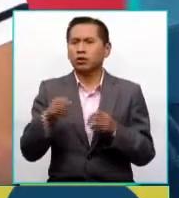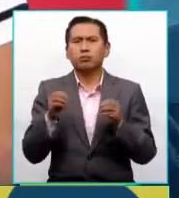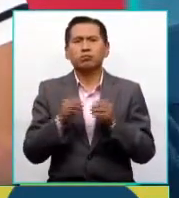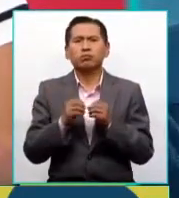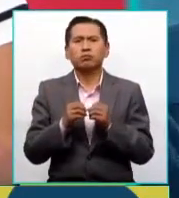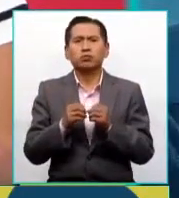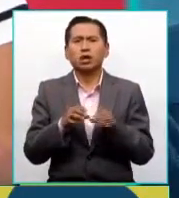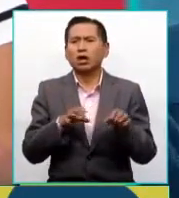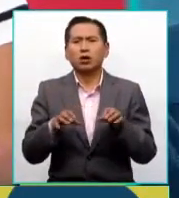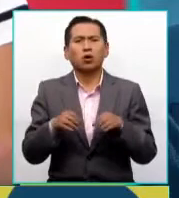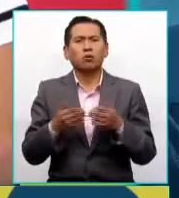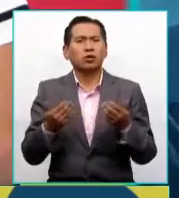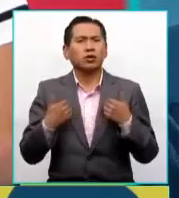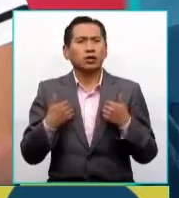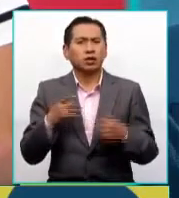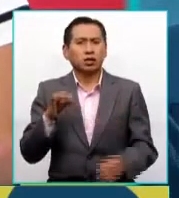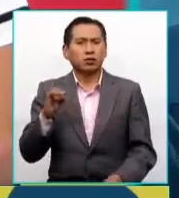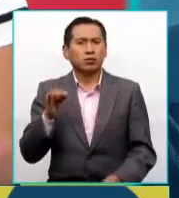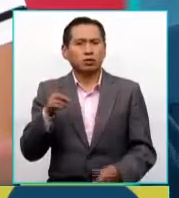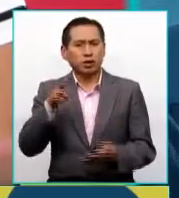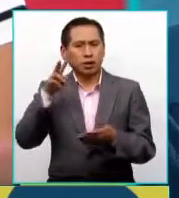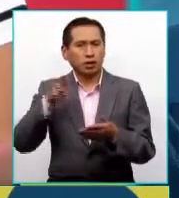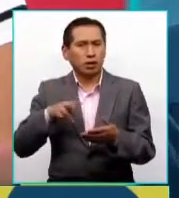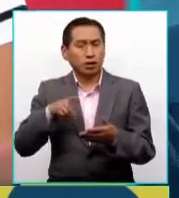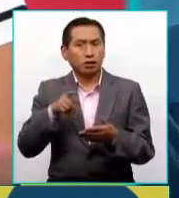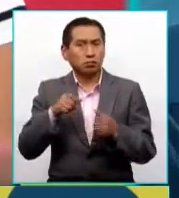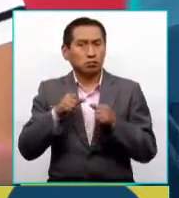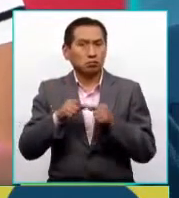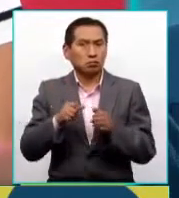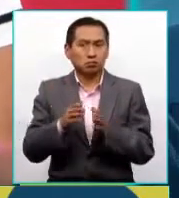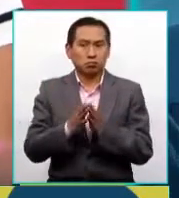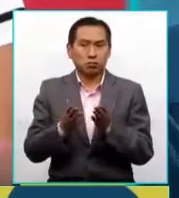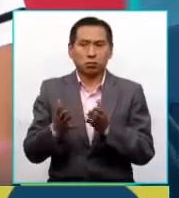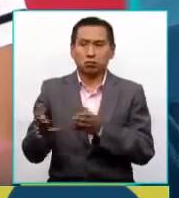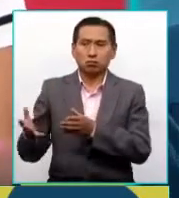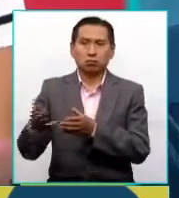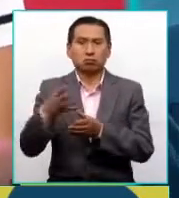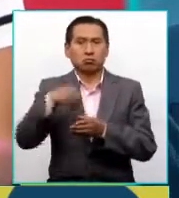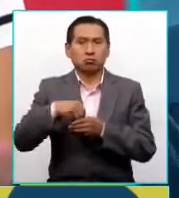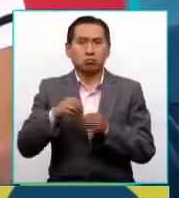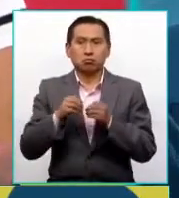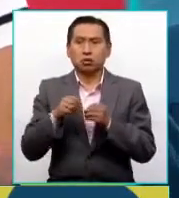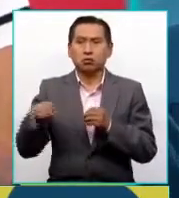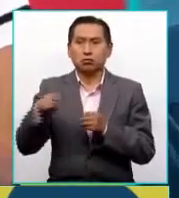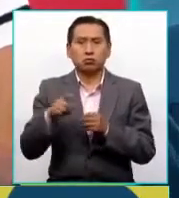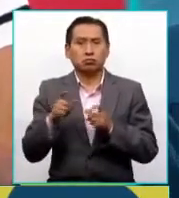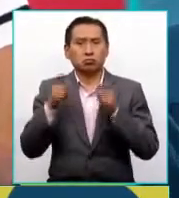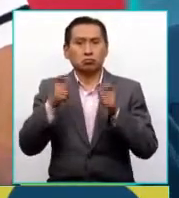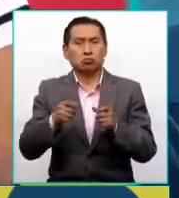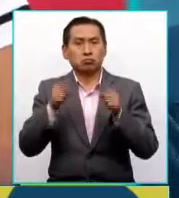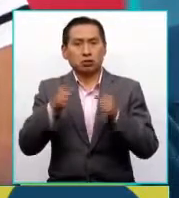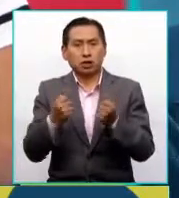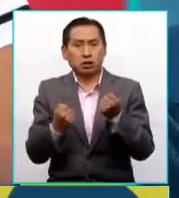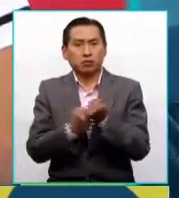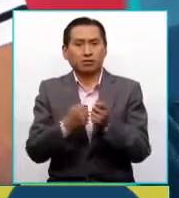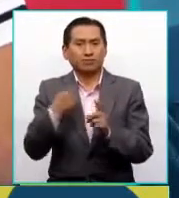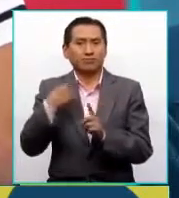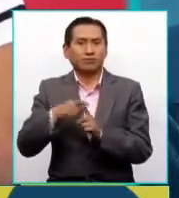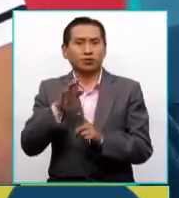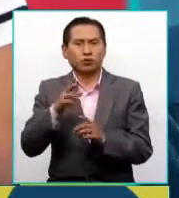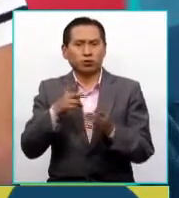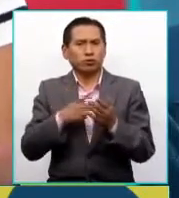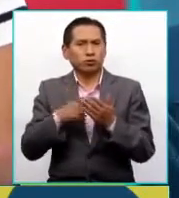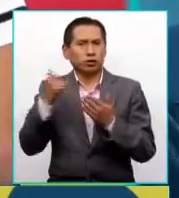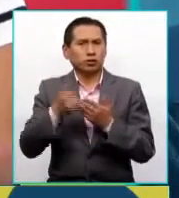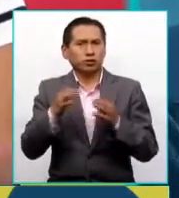sido aquellas acciones que se han realizado con Bolivia Lee? ¿Continúa la recopilación de textos a aquellos que quieran ser donados para apoyar este proyecto tan